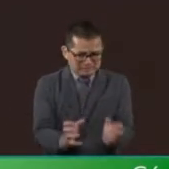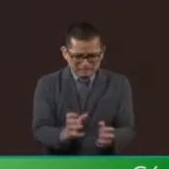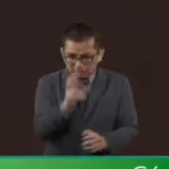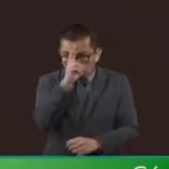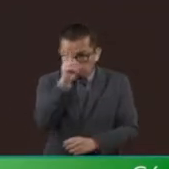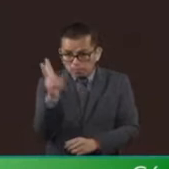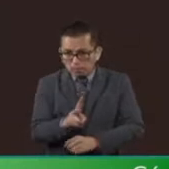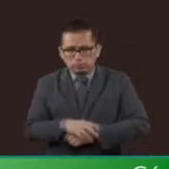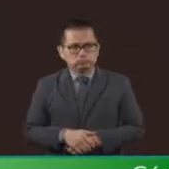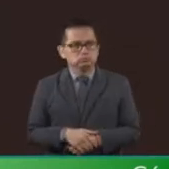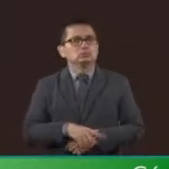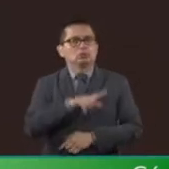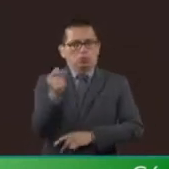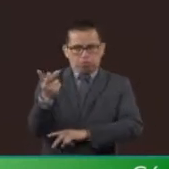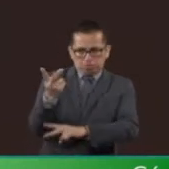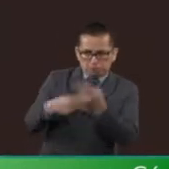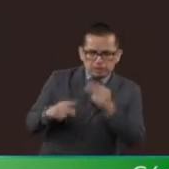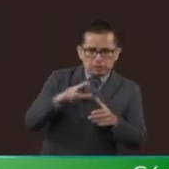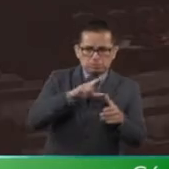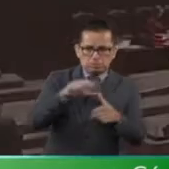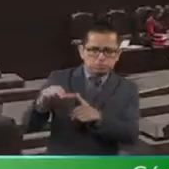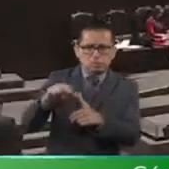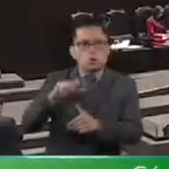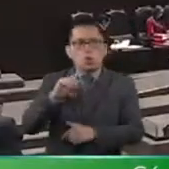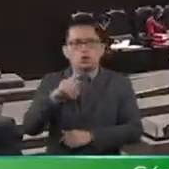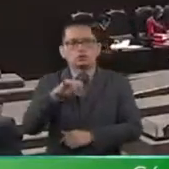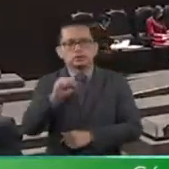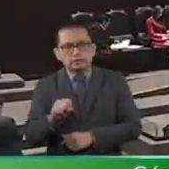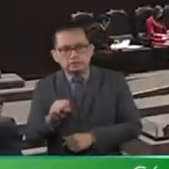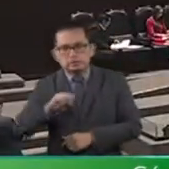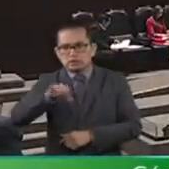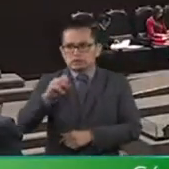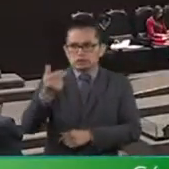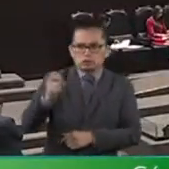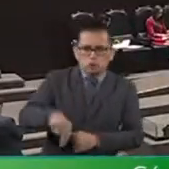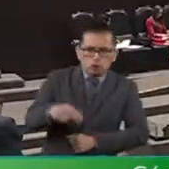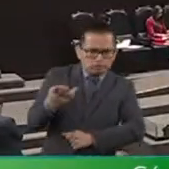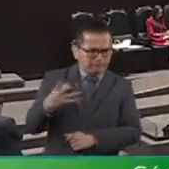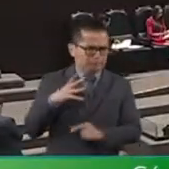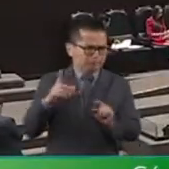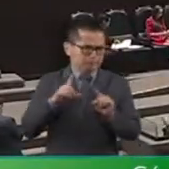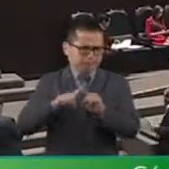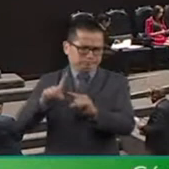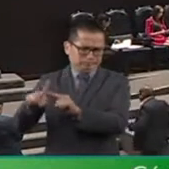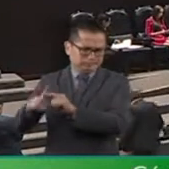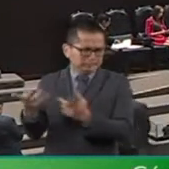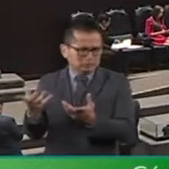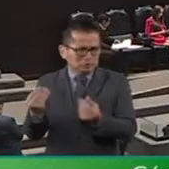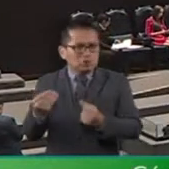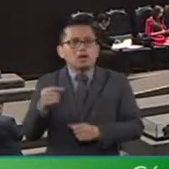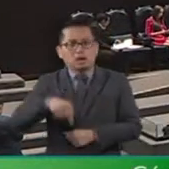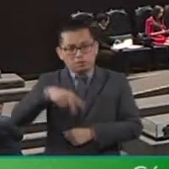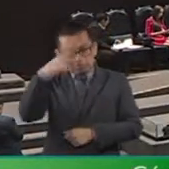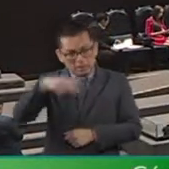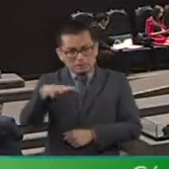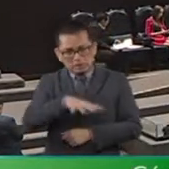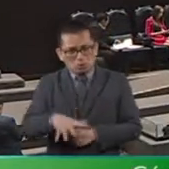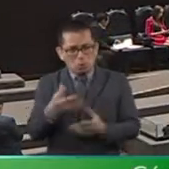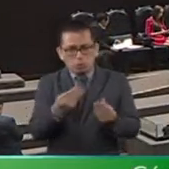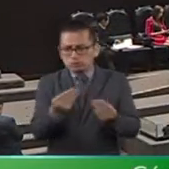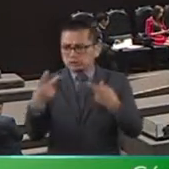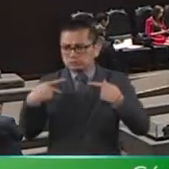está Otis, ahí está John, ahí están las inundaciones y las más de 1,000 personas registradas para este tipo